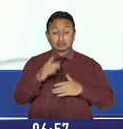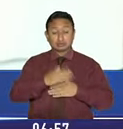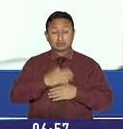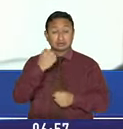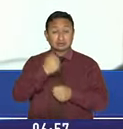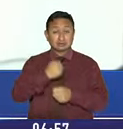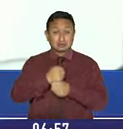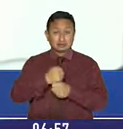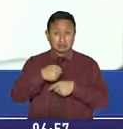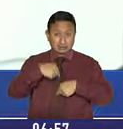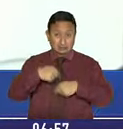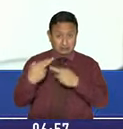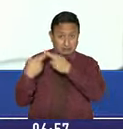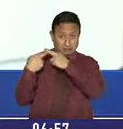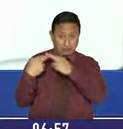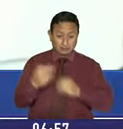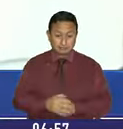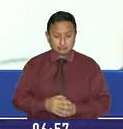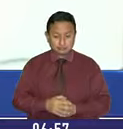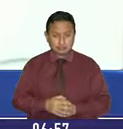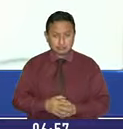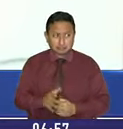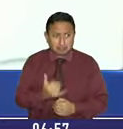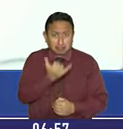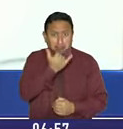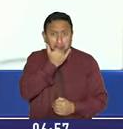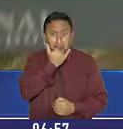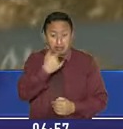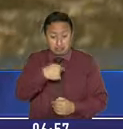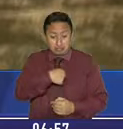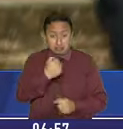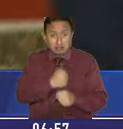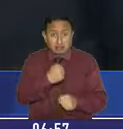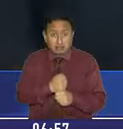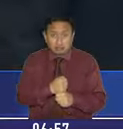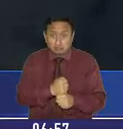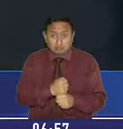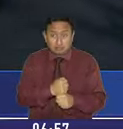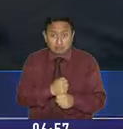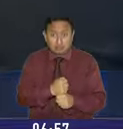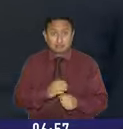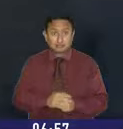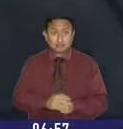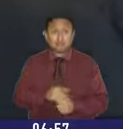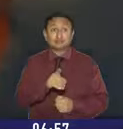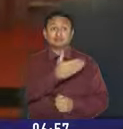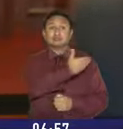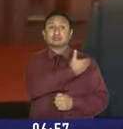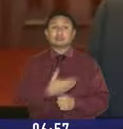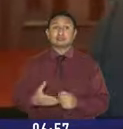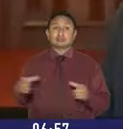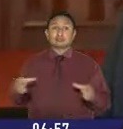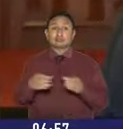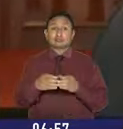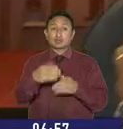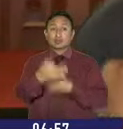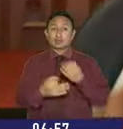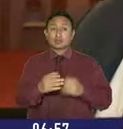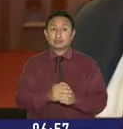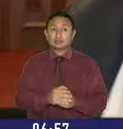ningún delito ejercer nuestro trabajo. Ante todos estos hechos, el presidente de la Comisión de Justicia, Alejandro Jaramillo, también pidió